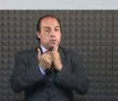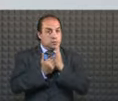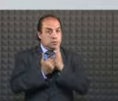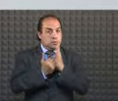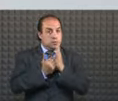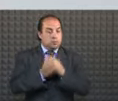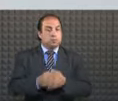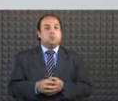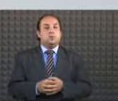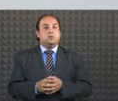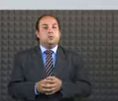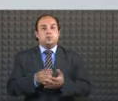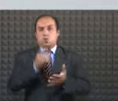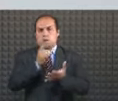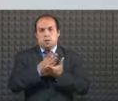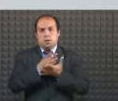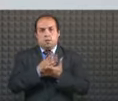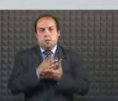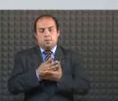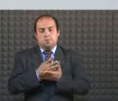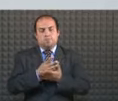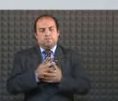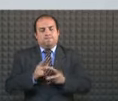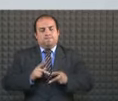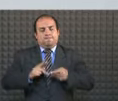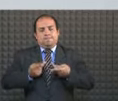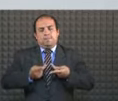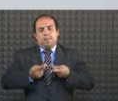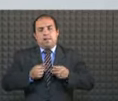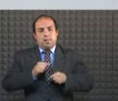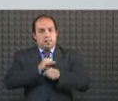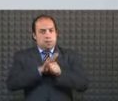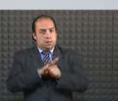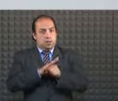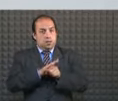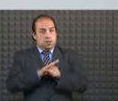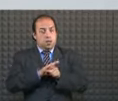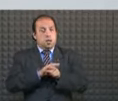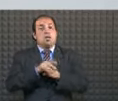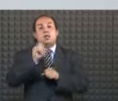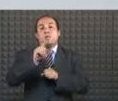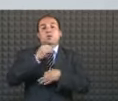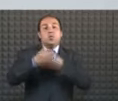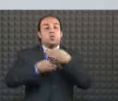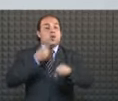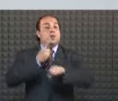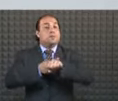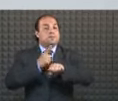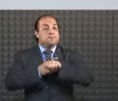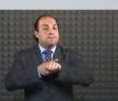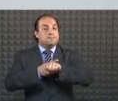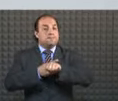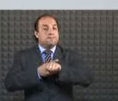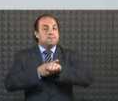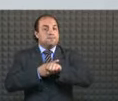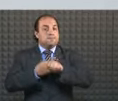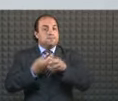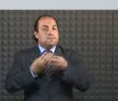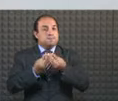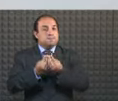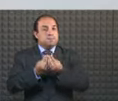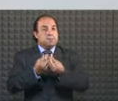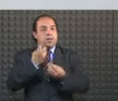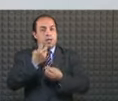solo la fragilidad frente al COVID, sino el conjunto de enfermedades que son una